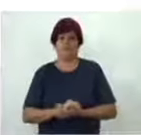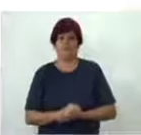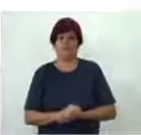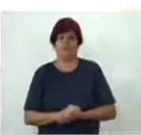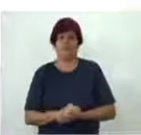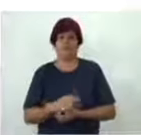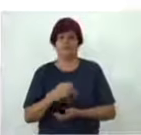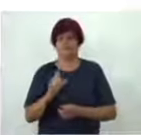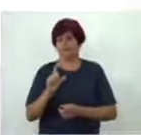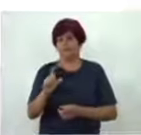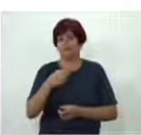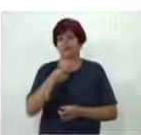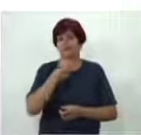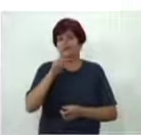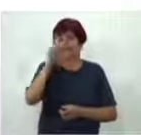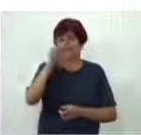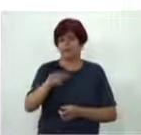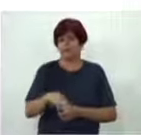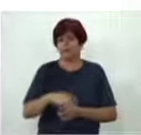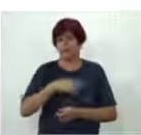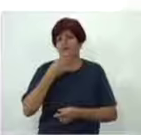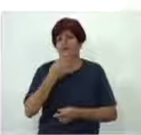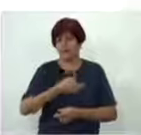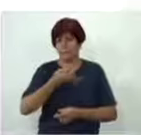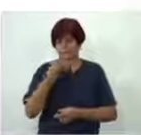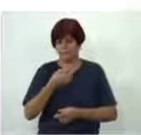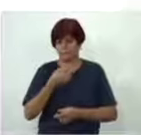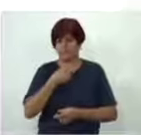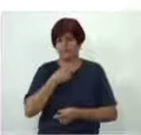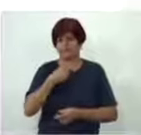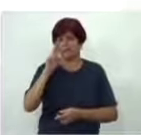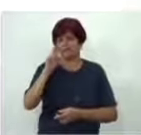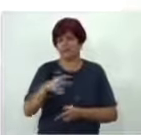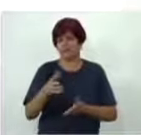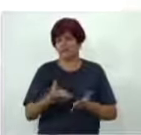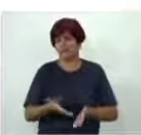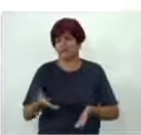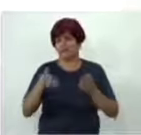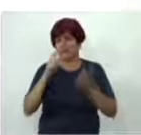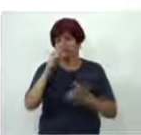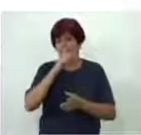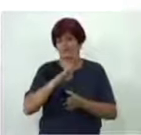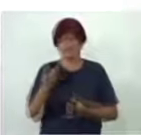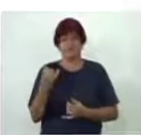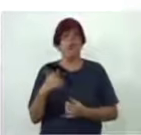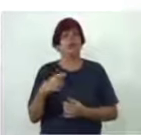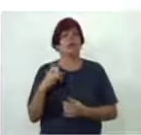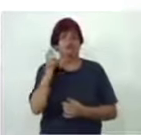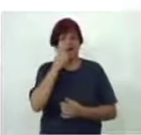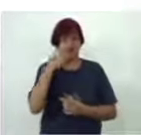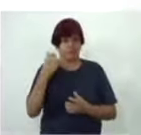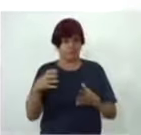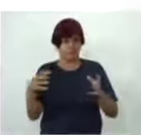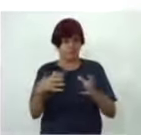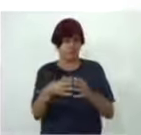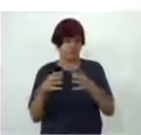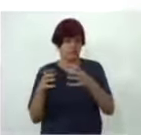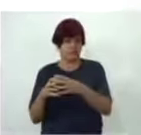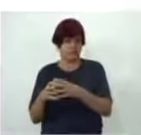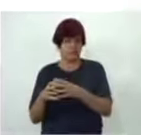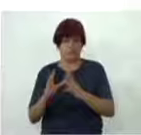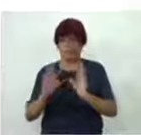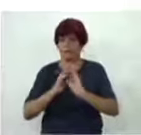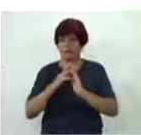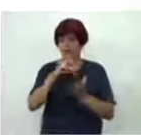Y la evaluación, fundamental que la evaluación del desarrollo infantil es individual, eso es válido para todas las áreas